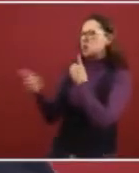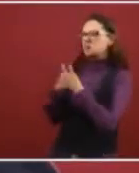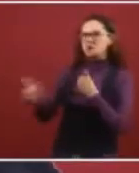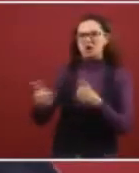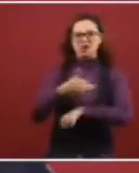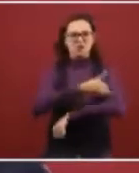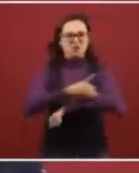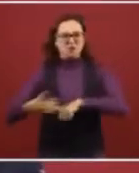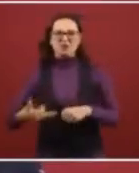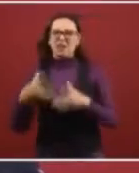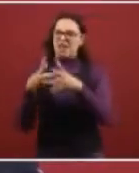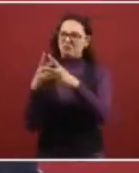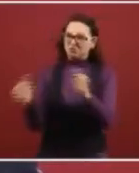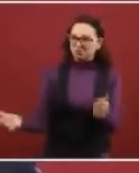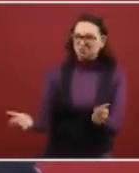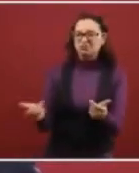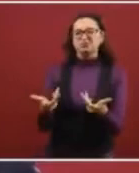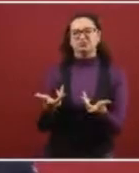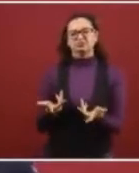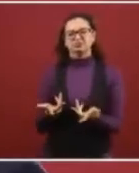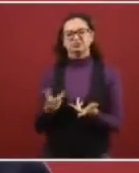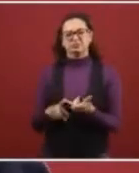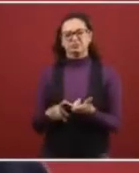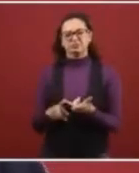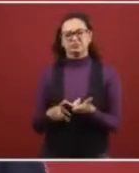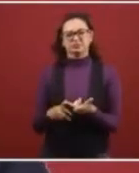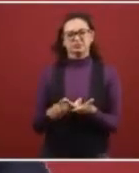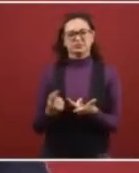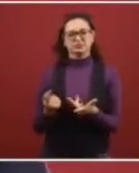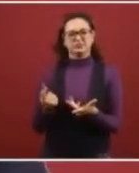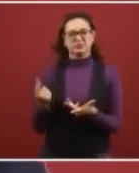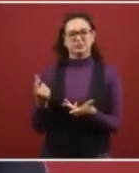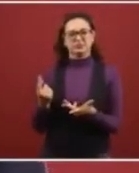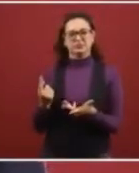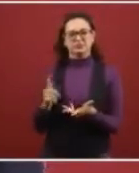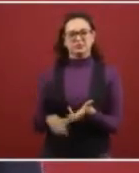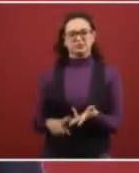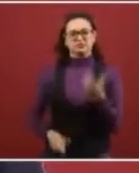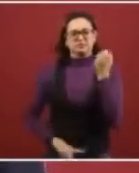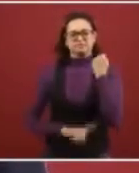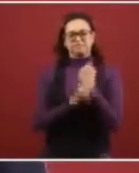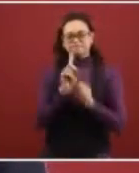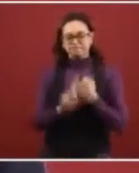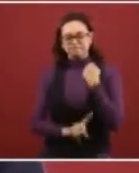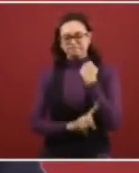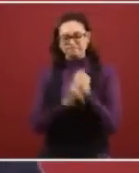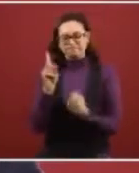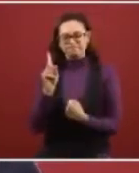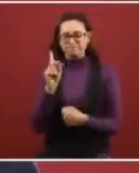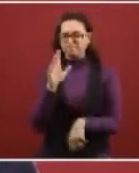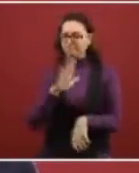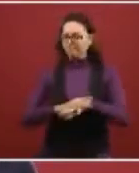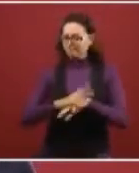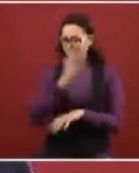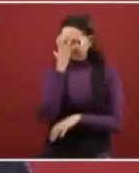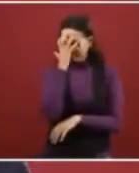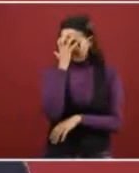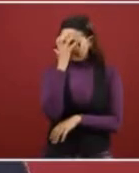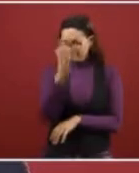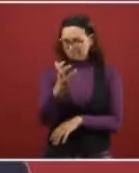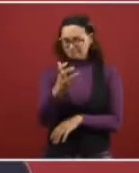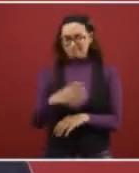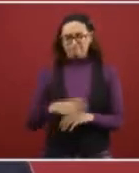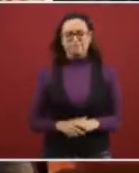decomposition or decomposition in the social neoliberal period, problemas social muy serio, problems,